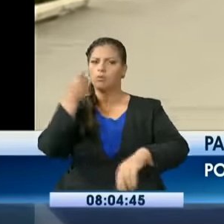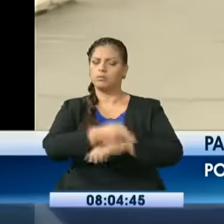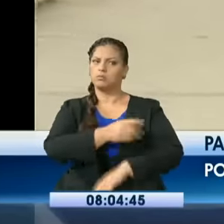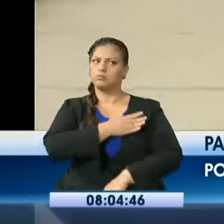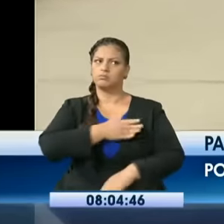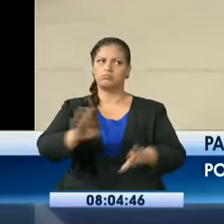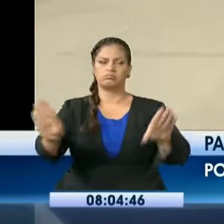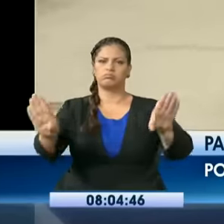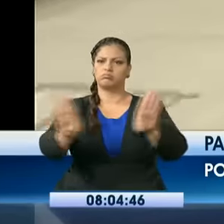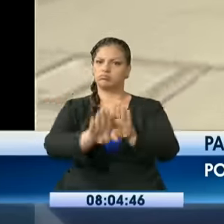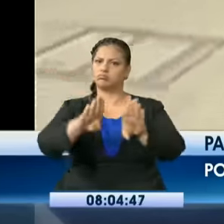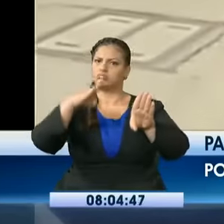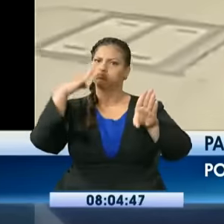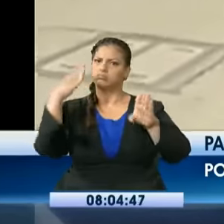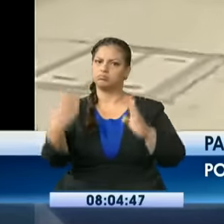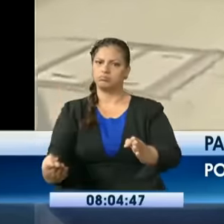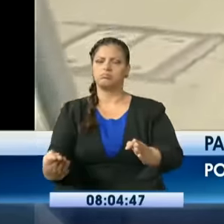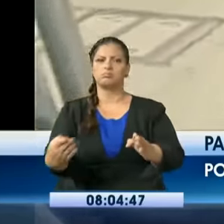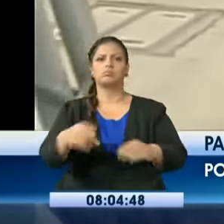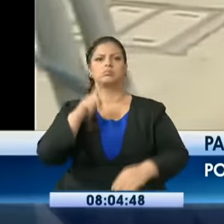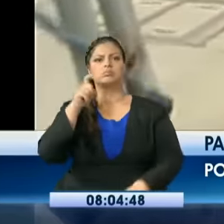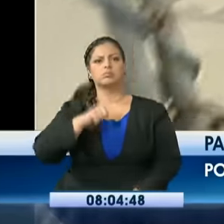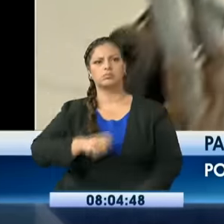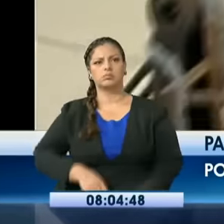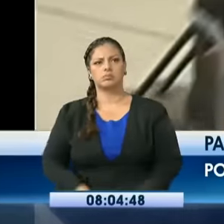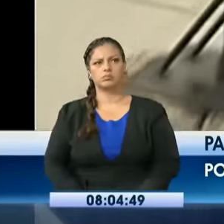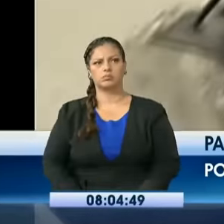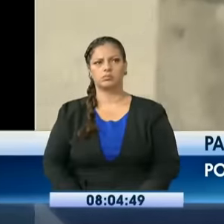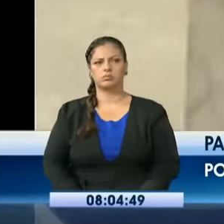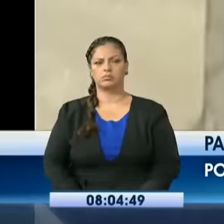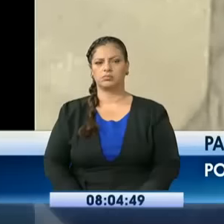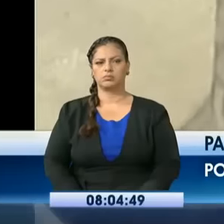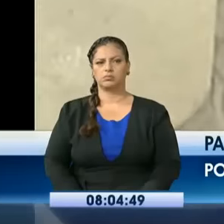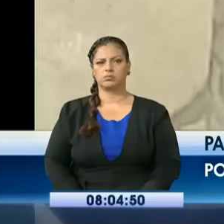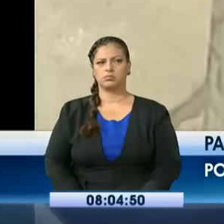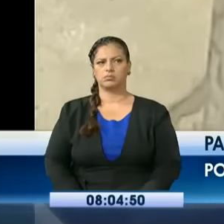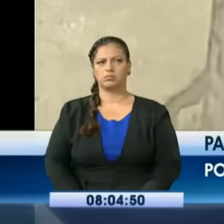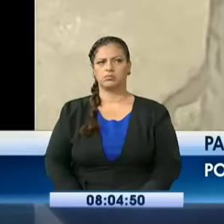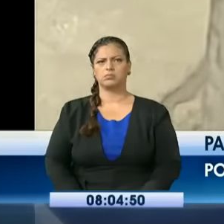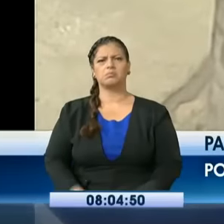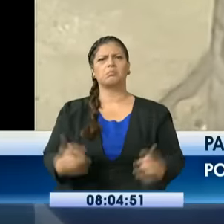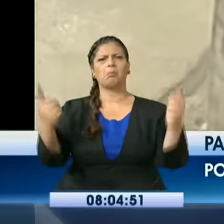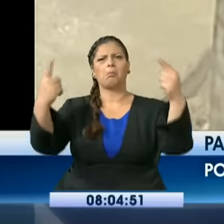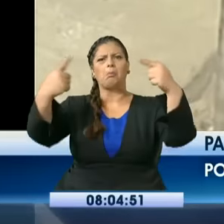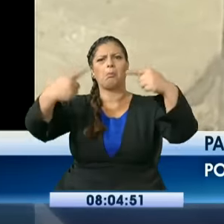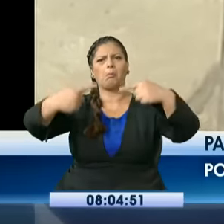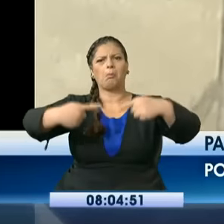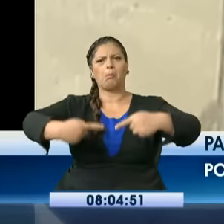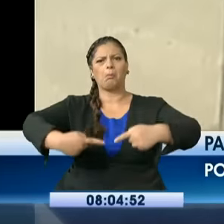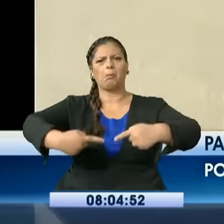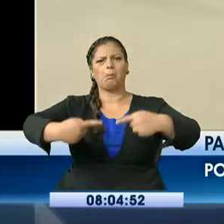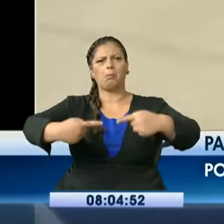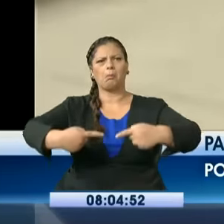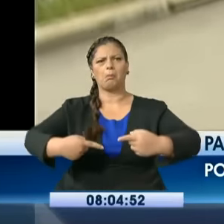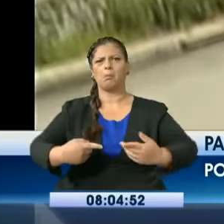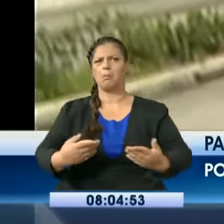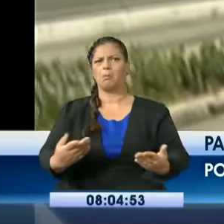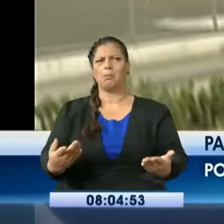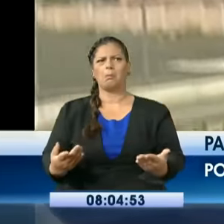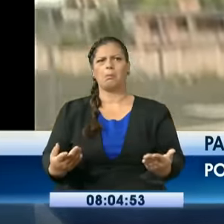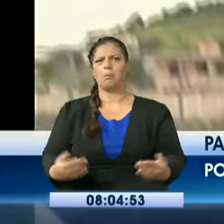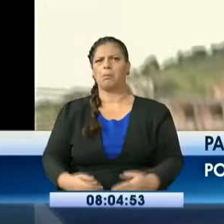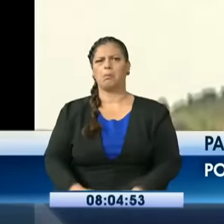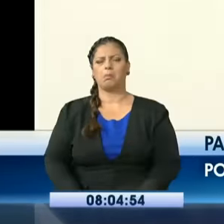tumbaba la garita. Ahora, ¿qué pasa con los moradores de la Ciudadela? Ellos no están muy de acuerdo con que se